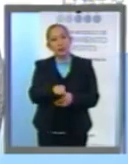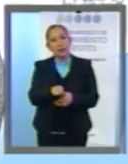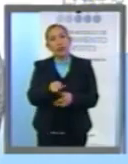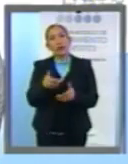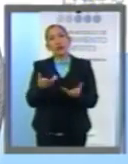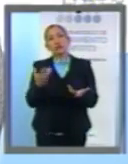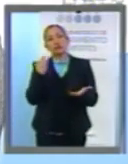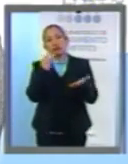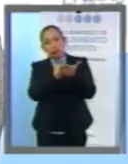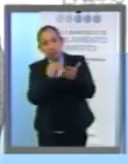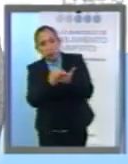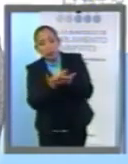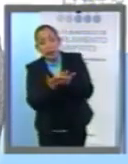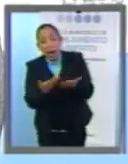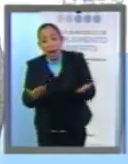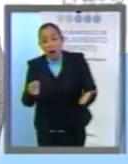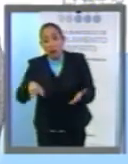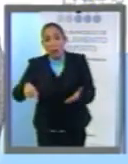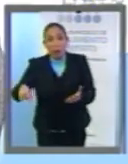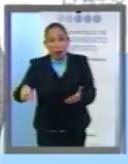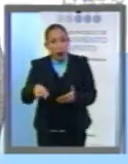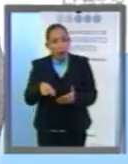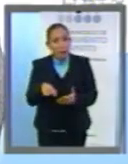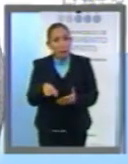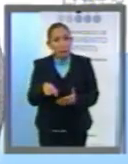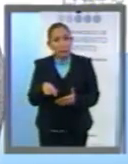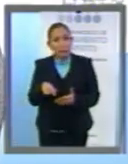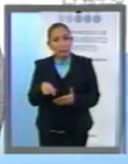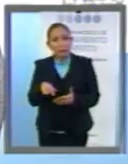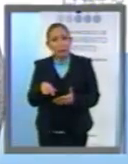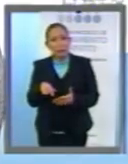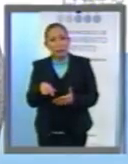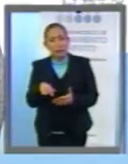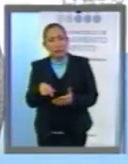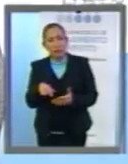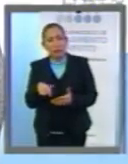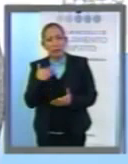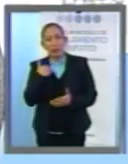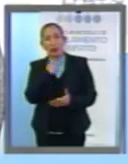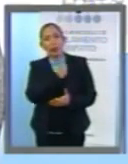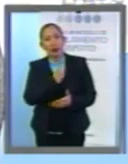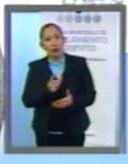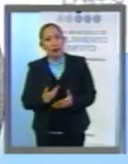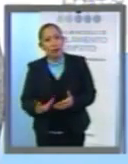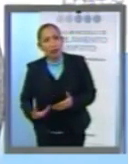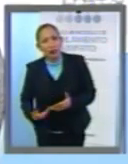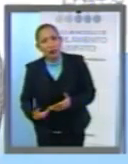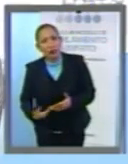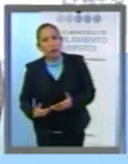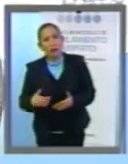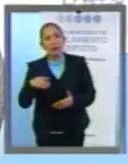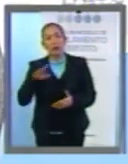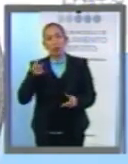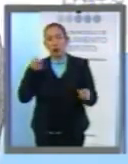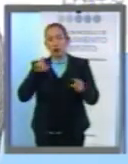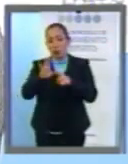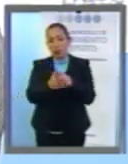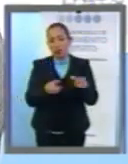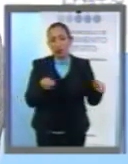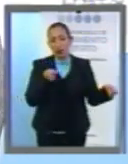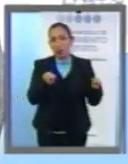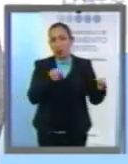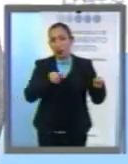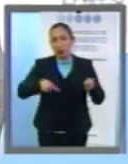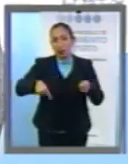posición crítica, ahora al asumir el liderazgo de la presidencia en el comité coordinador, tendrá que